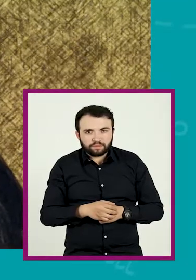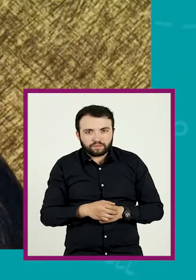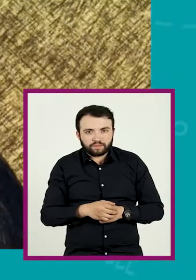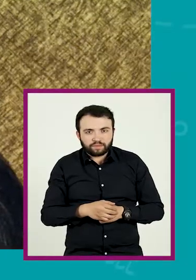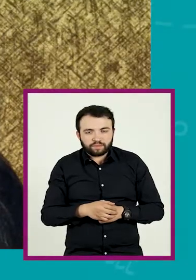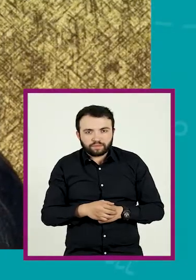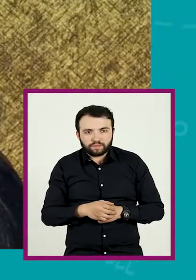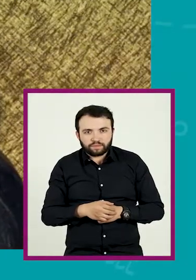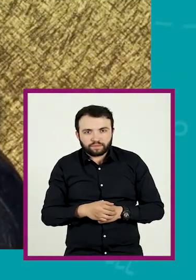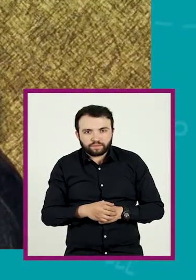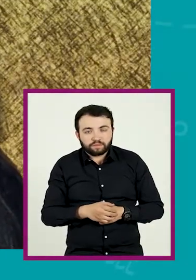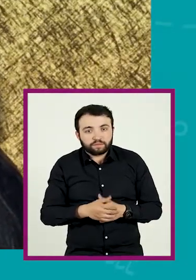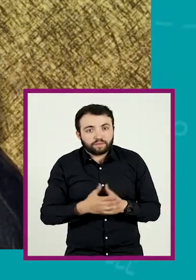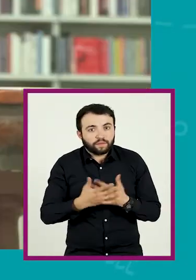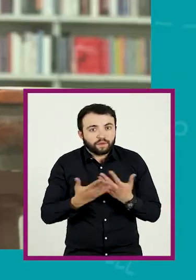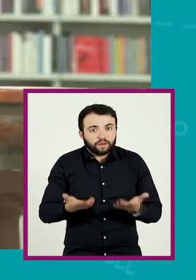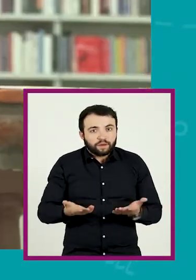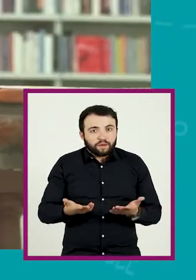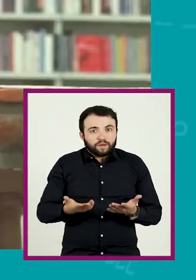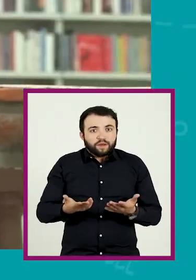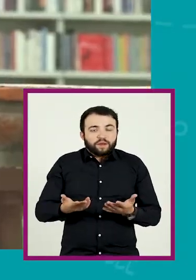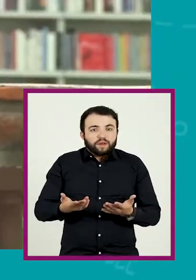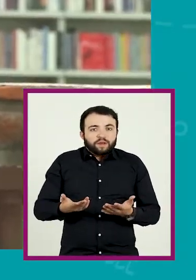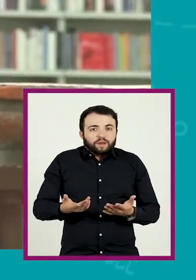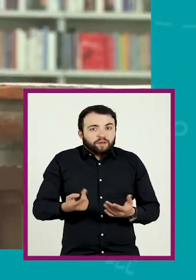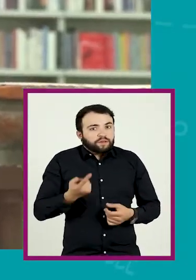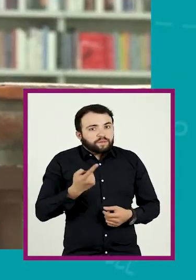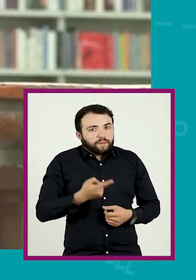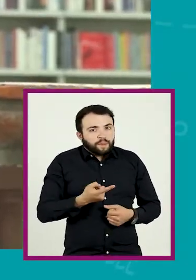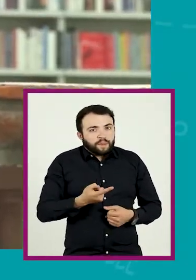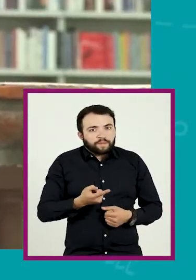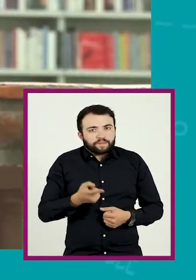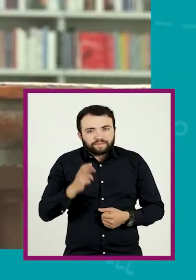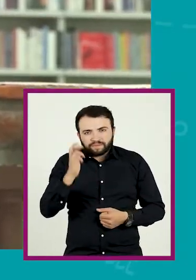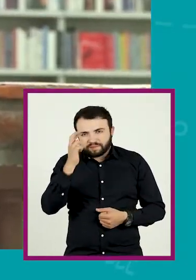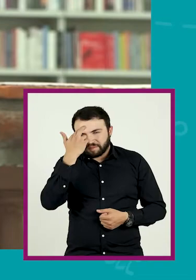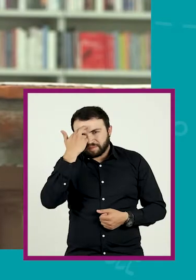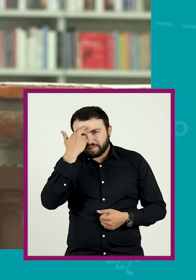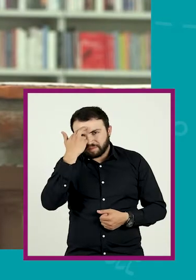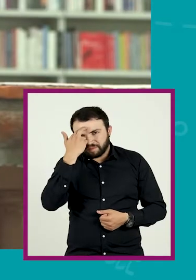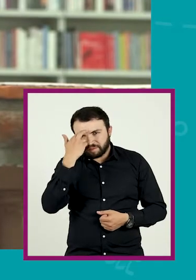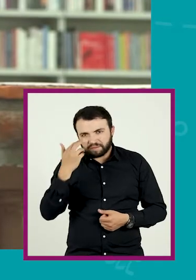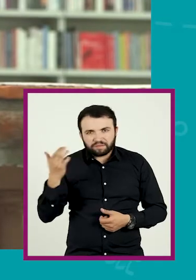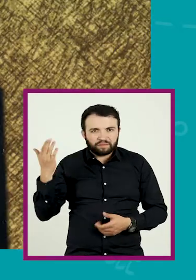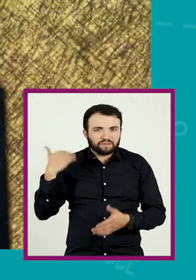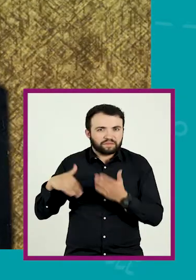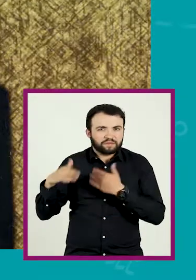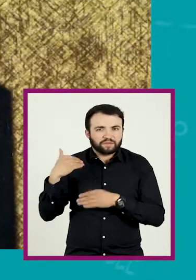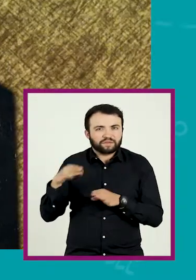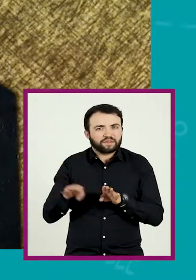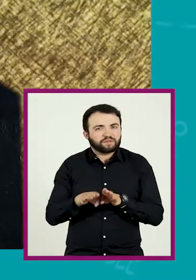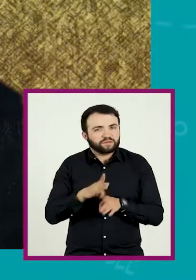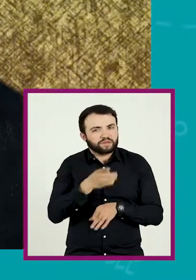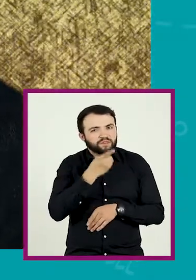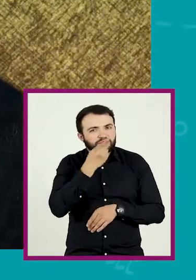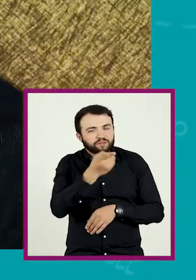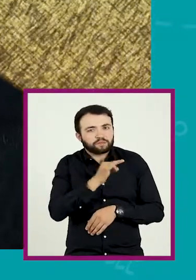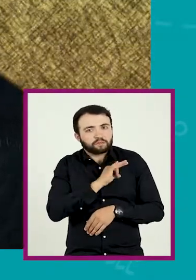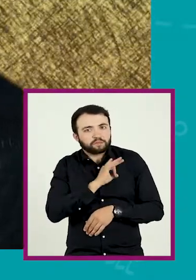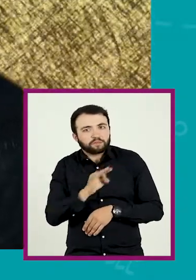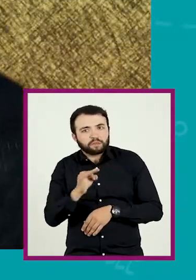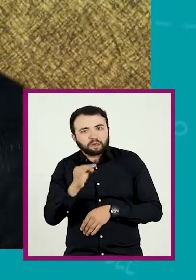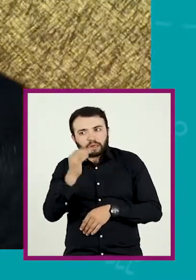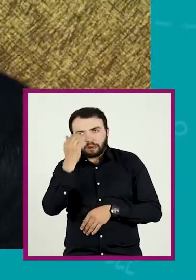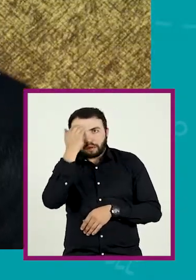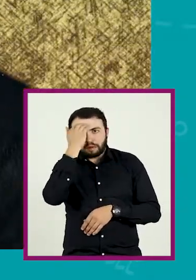Leibniz. Sí. Entonces, fundamentalmente, si recordamos un poco, lo que plantea